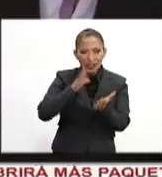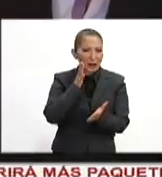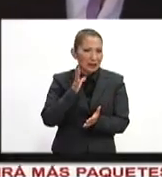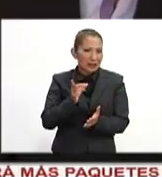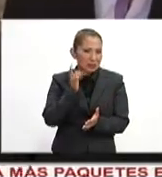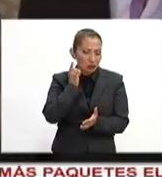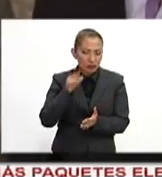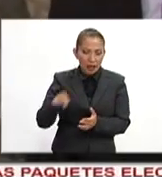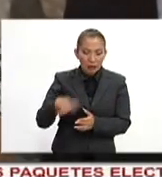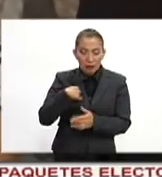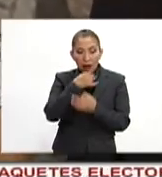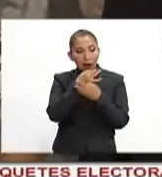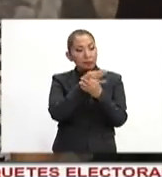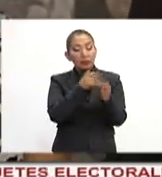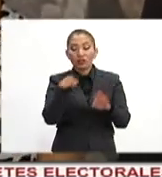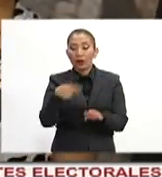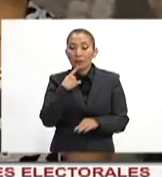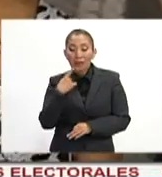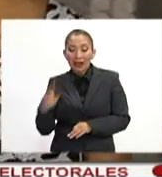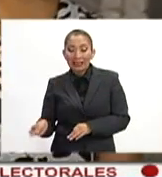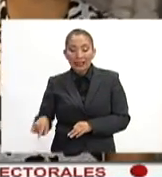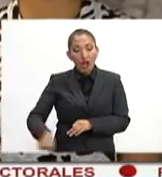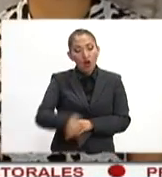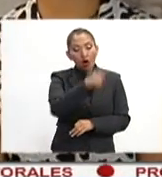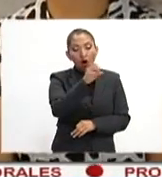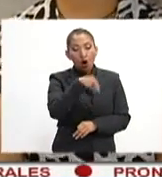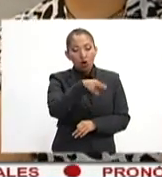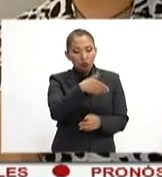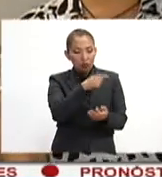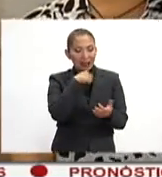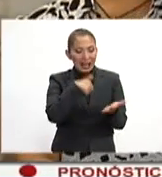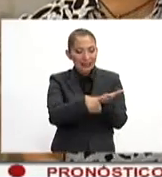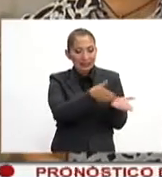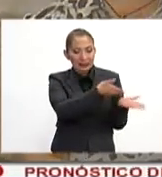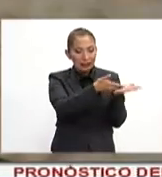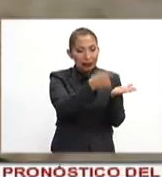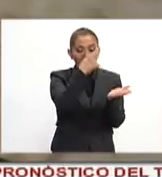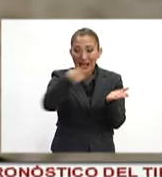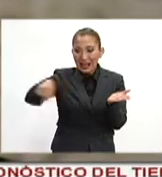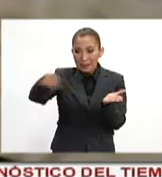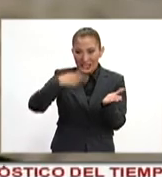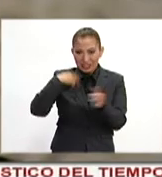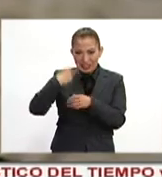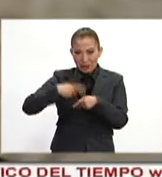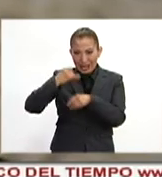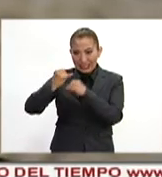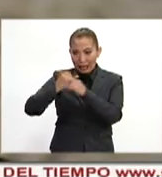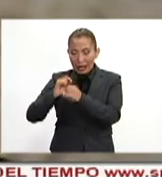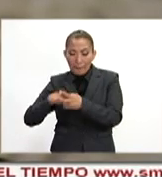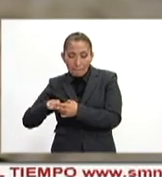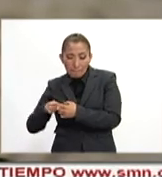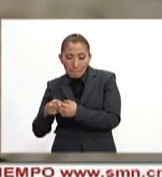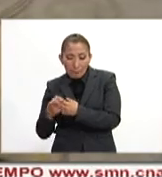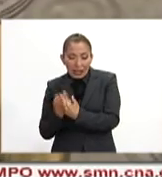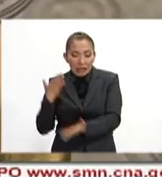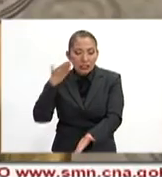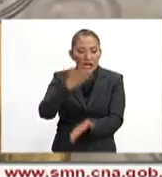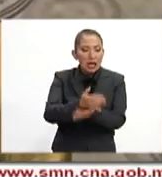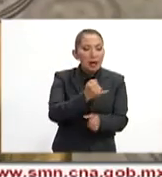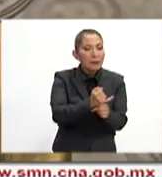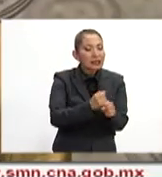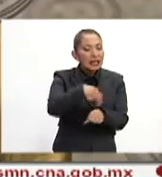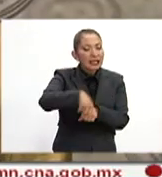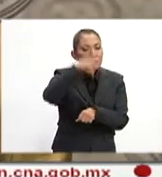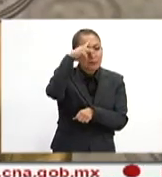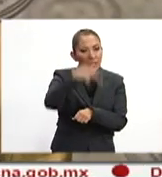Diputados informó que va a enviar a la ONU una petición para que observadores internacionales inicien una investigación